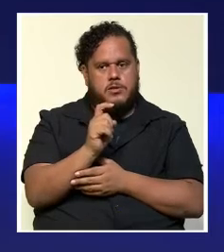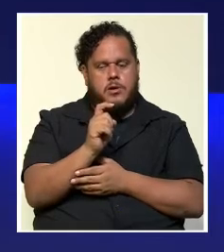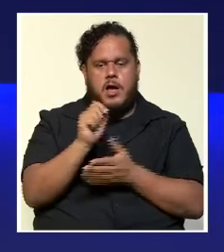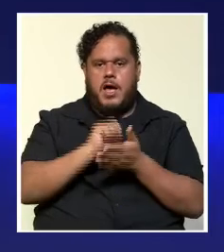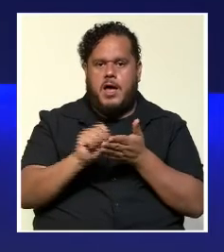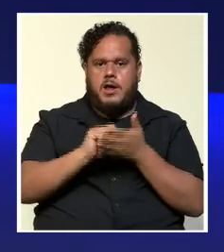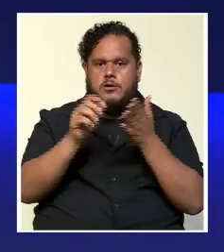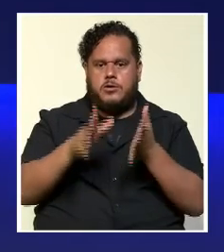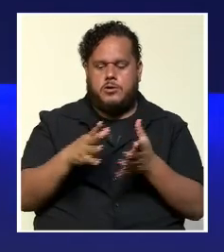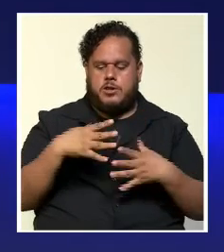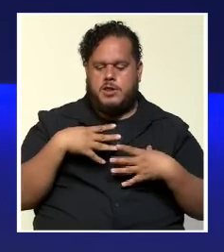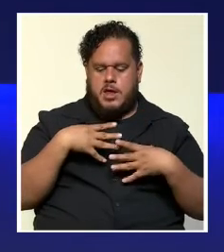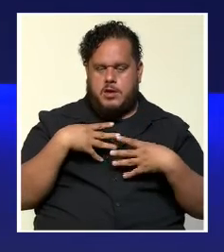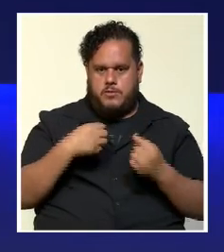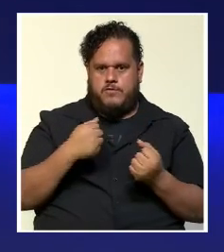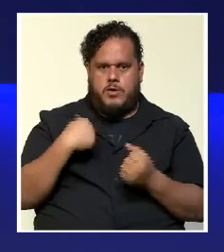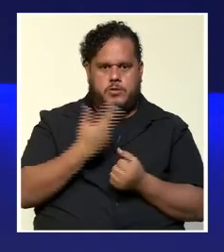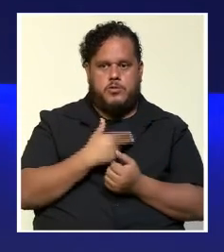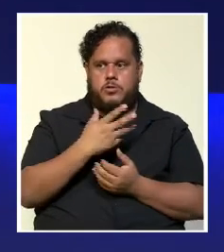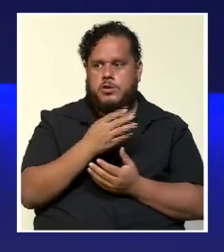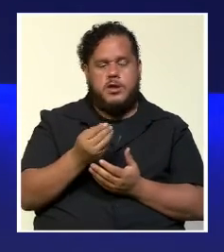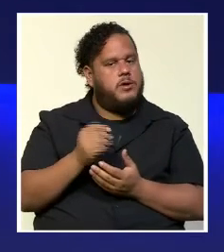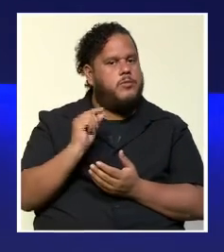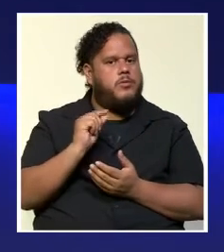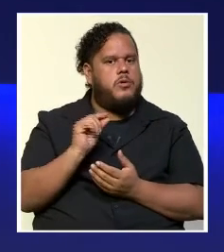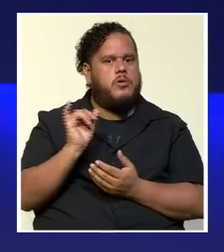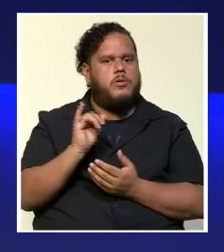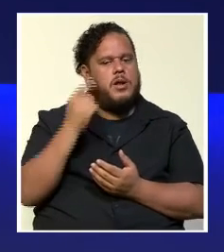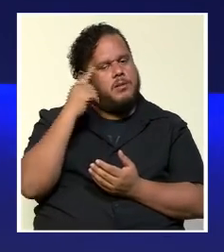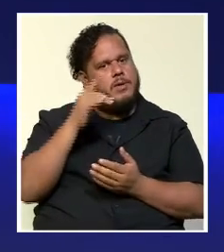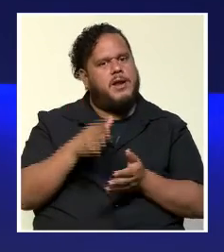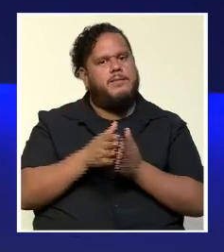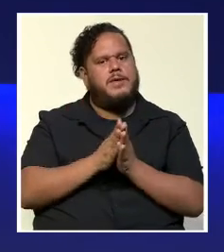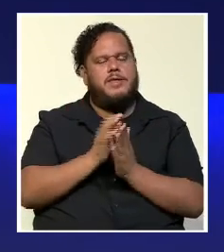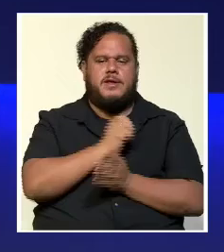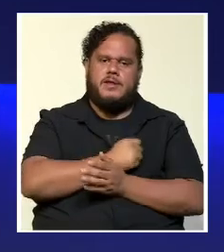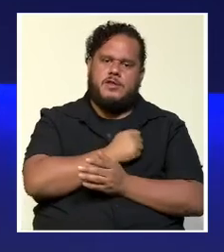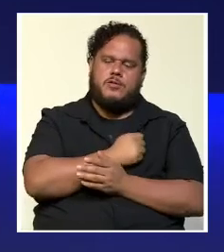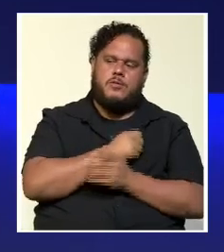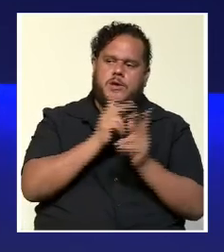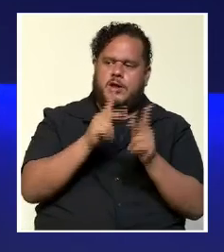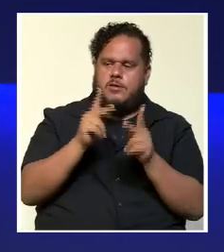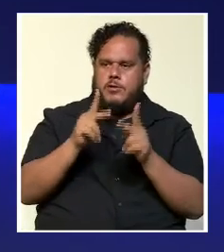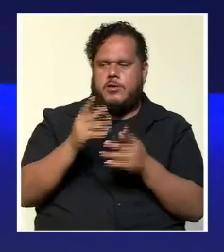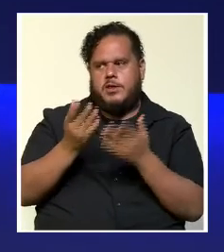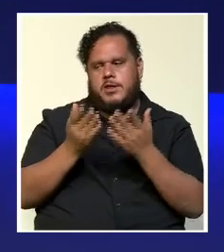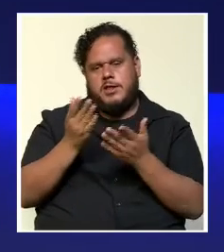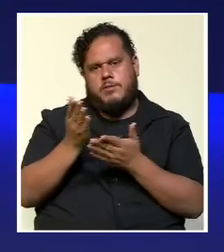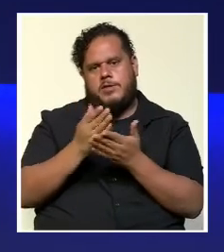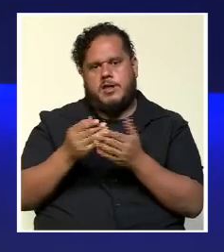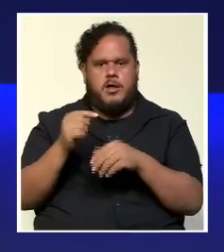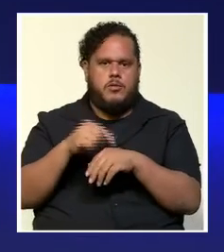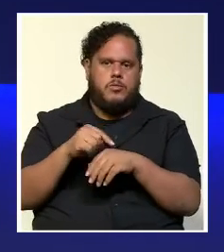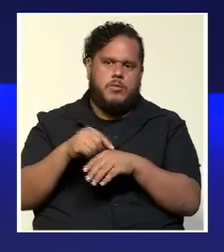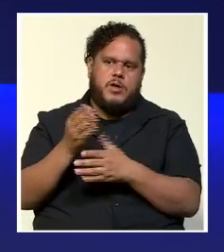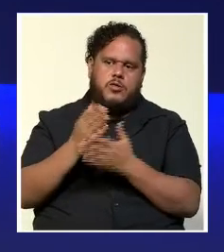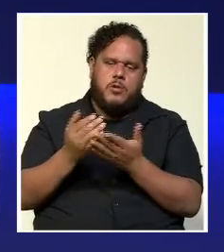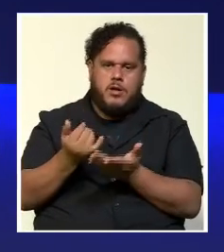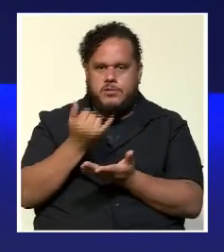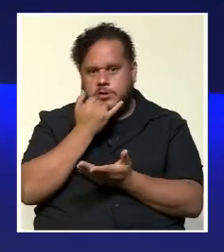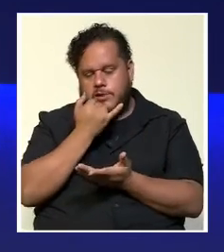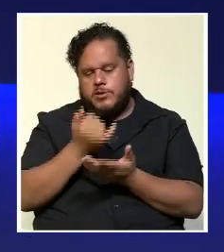autores que han confiado en nosotros y un poco también para pedir disculpas a la gente a la cual le hemos quedado mal y los errores que hemos cometido,